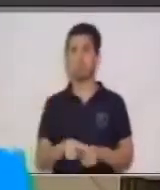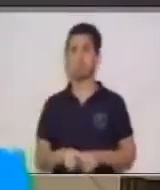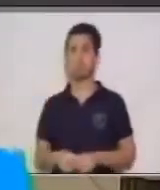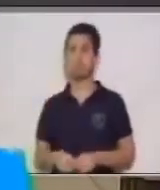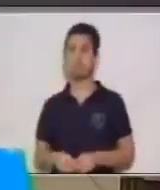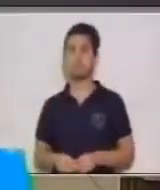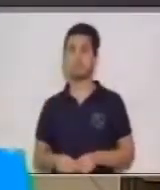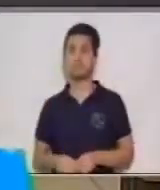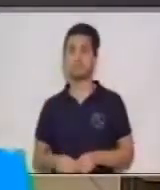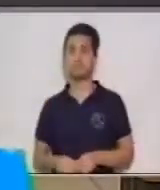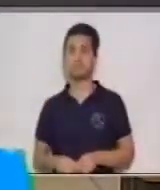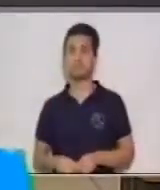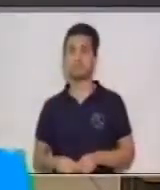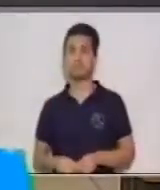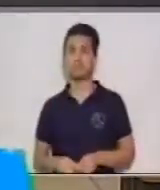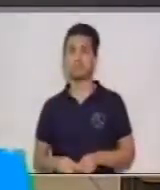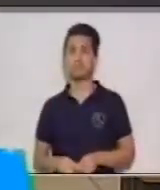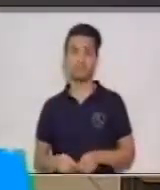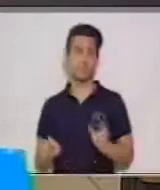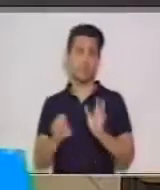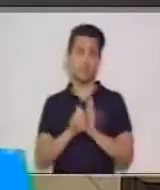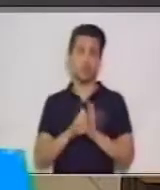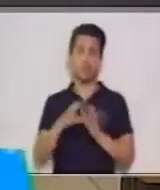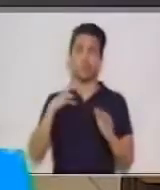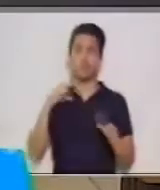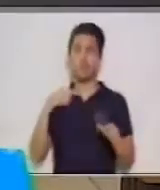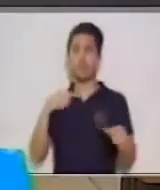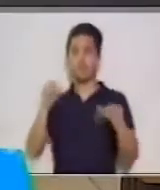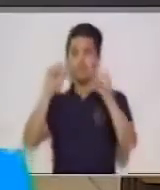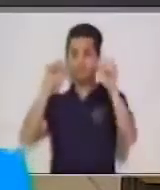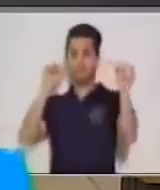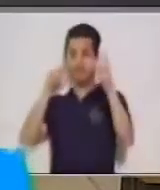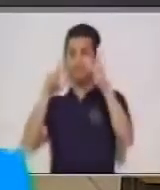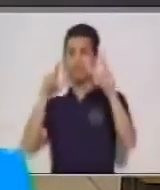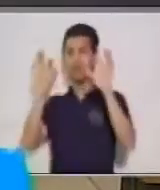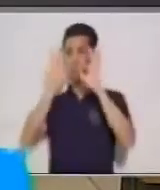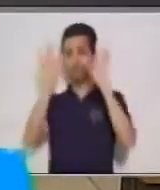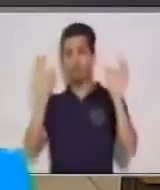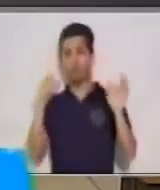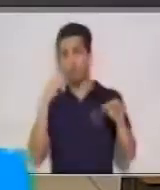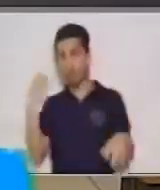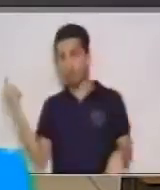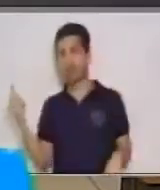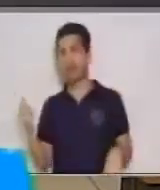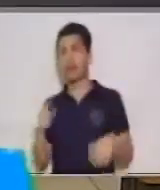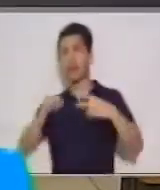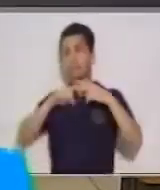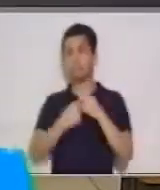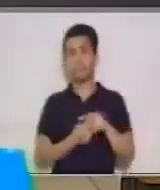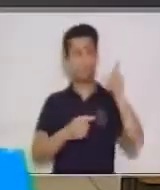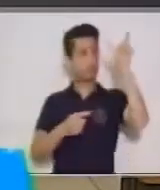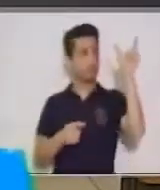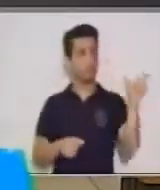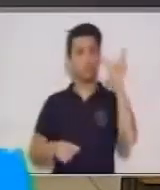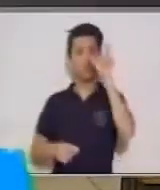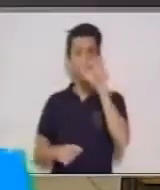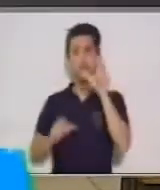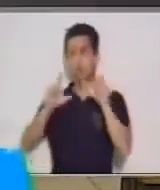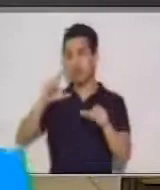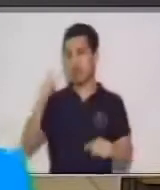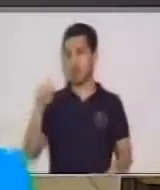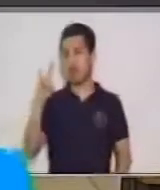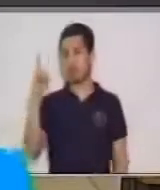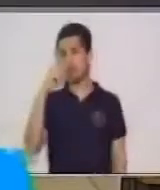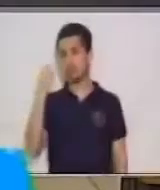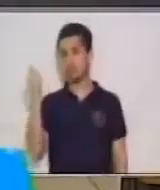Por ejemplo, tenemos en forma de flecha. En forma de flecha, al inicio coloco las causas. Puedo ubicar, en este caso,